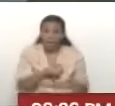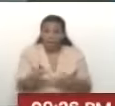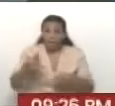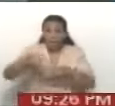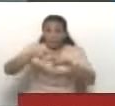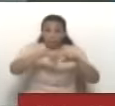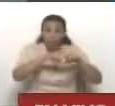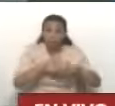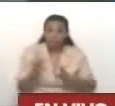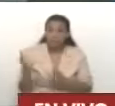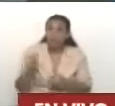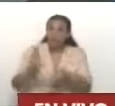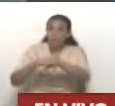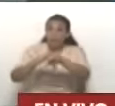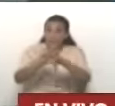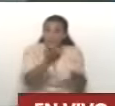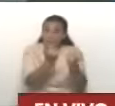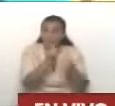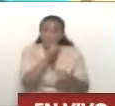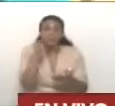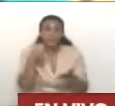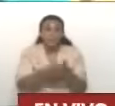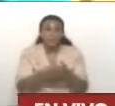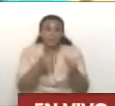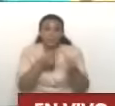presidente. Bueno, las voy a nombrar.